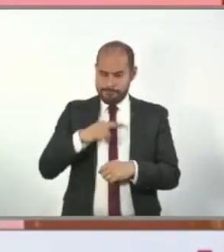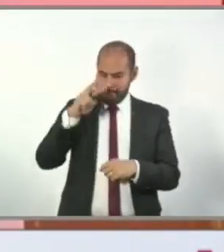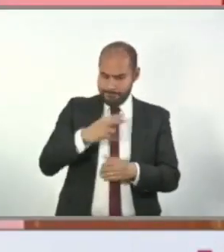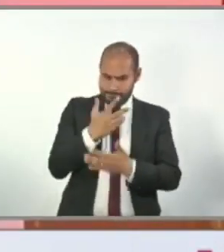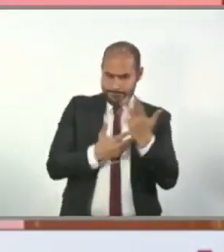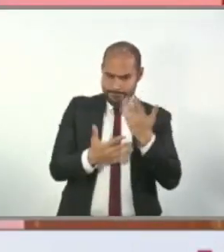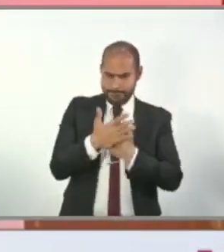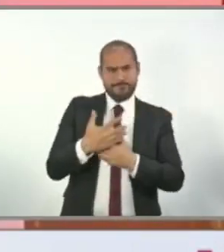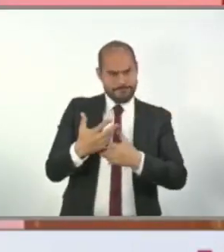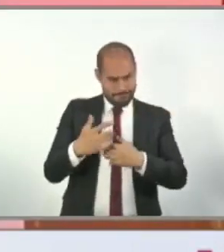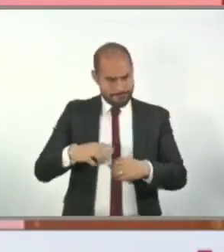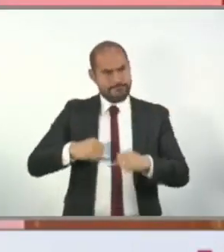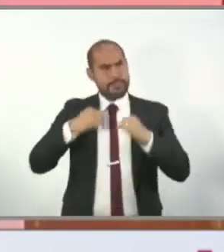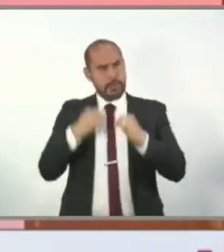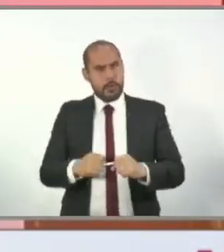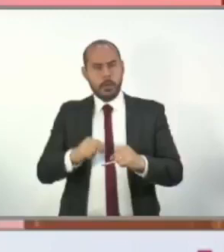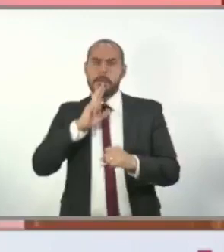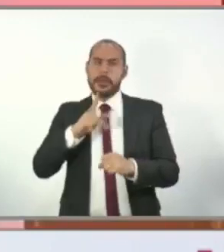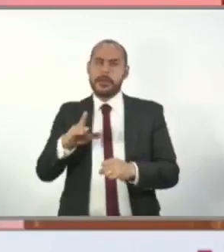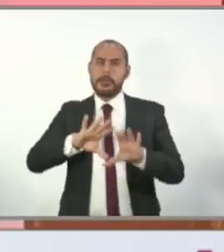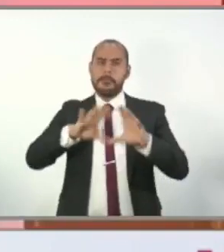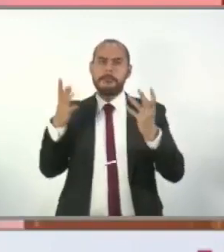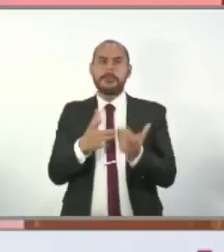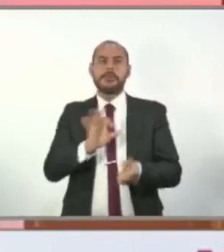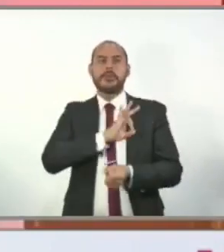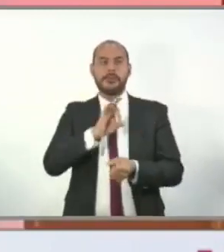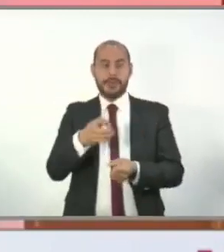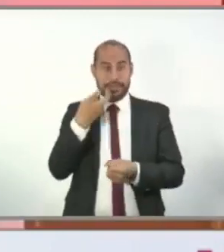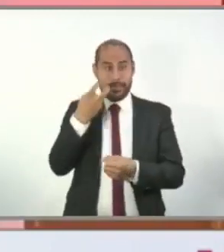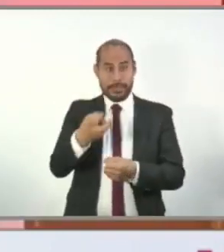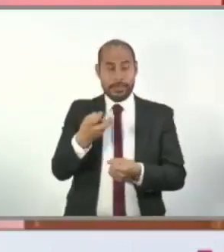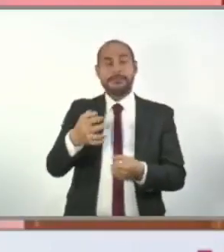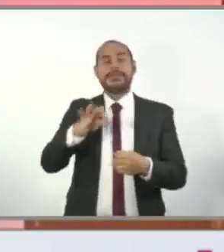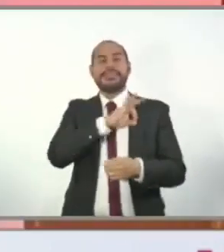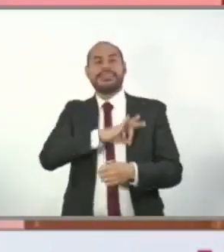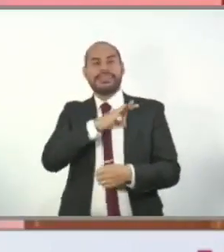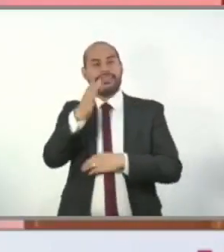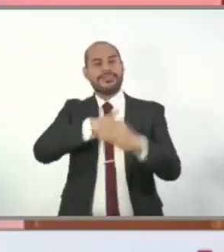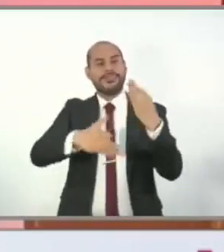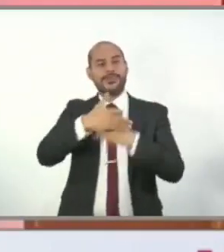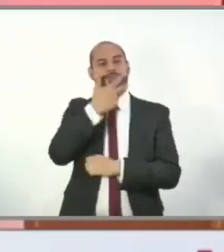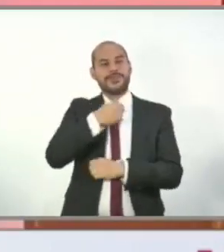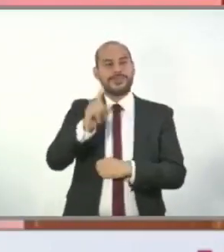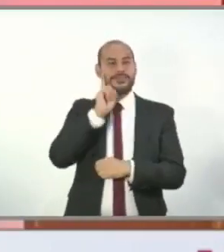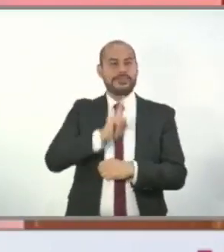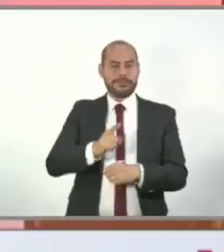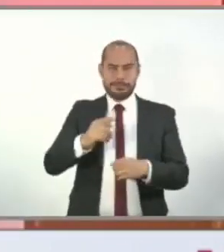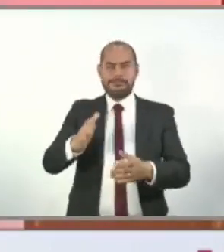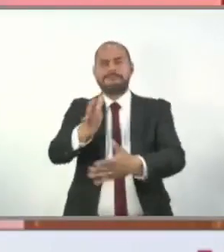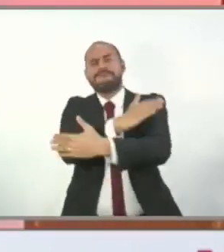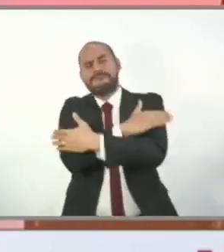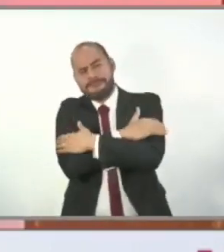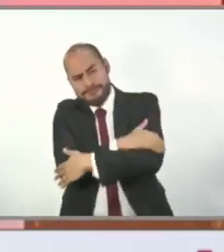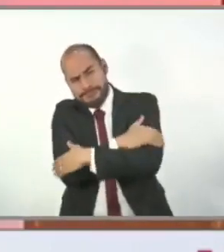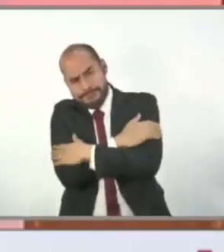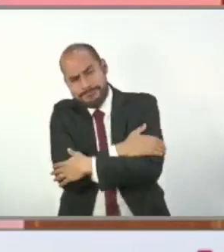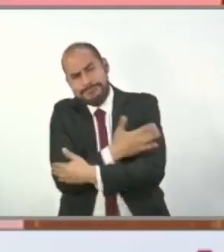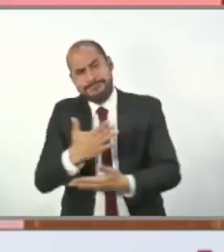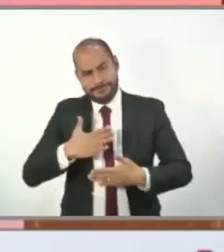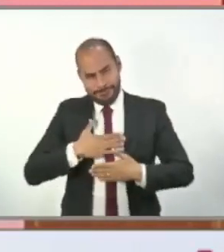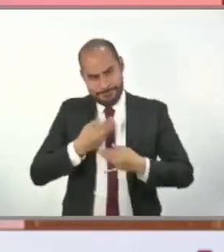compartida de que mejorar el mundo es posible. Muchas felicidades a todas y todos. Reciban un fuerte abrazo de mi